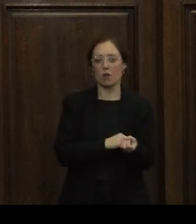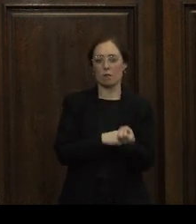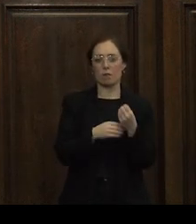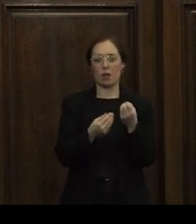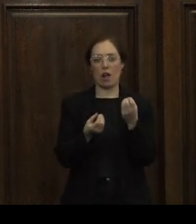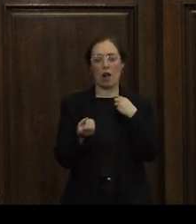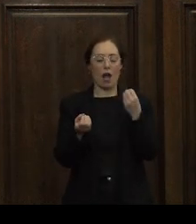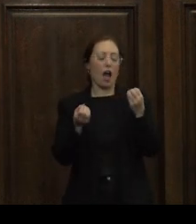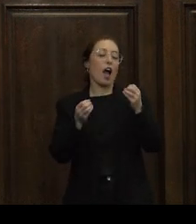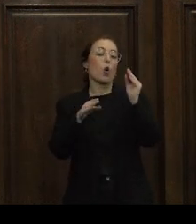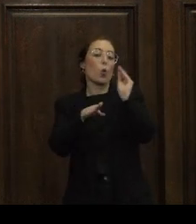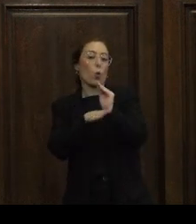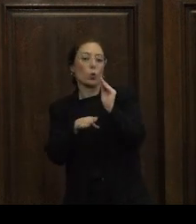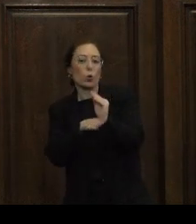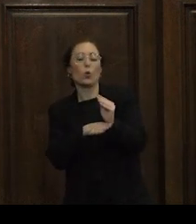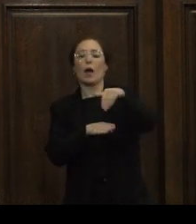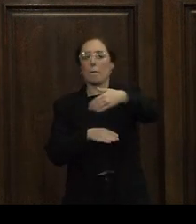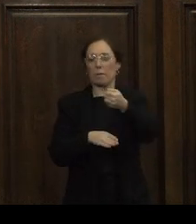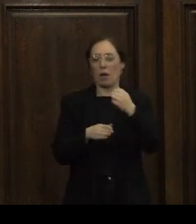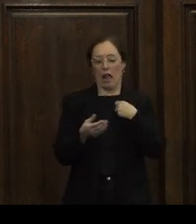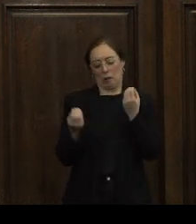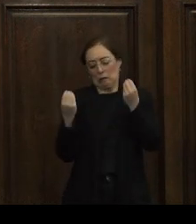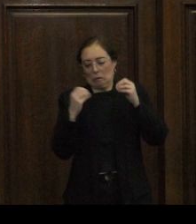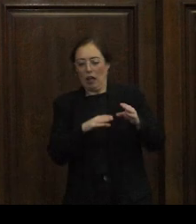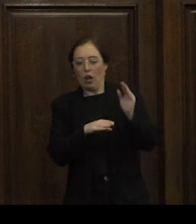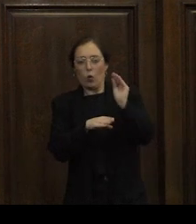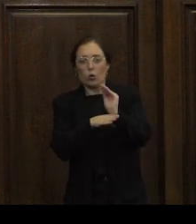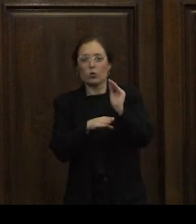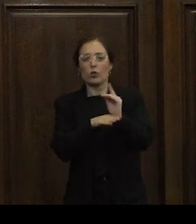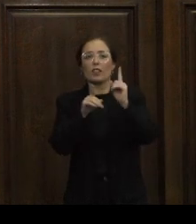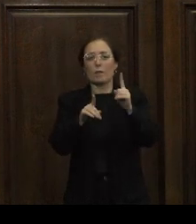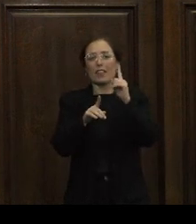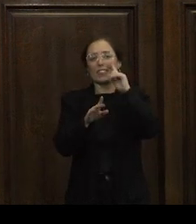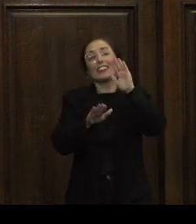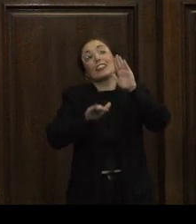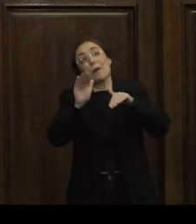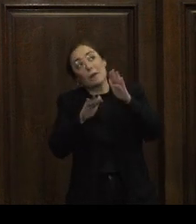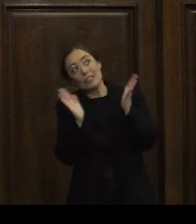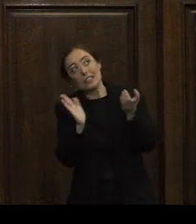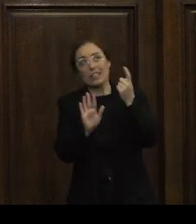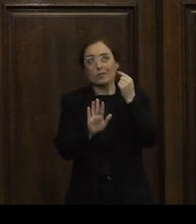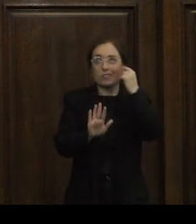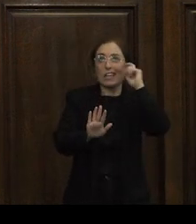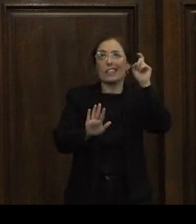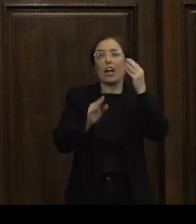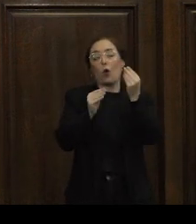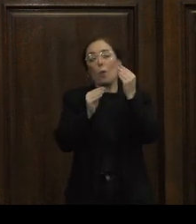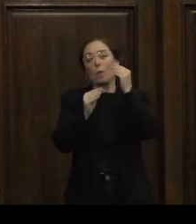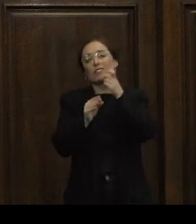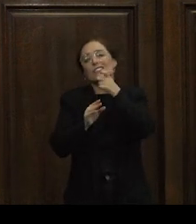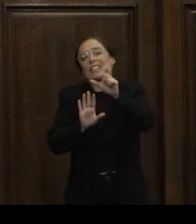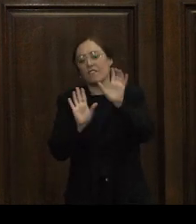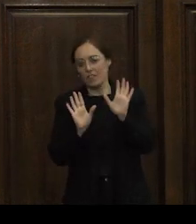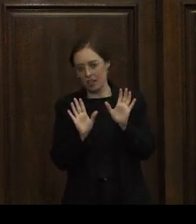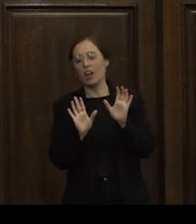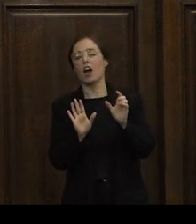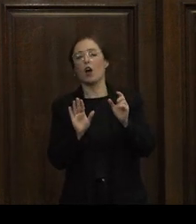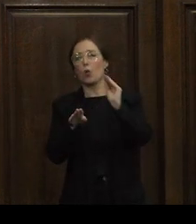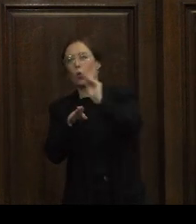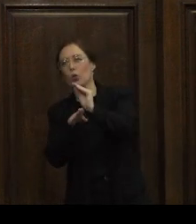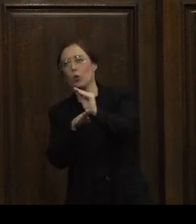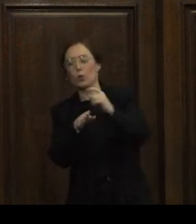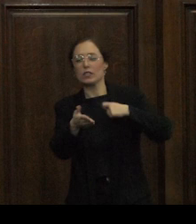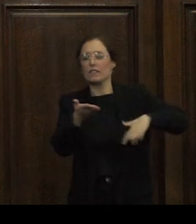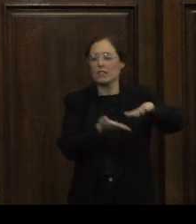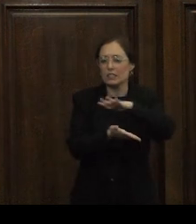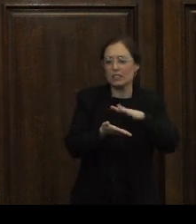de la civilización, el malestar en la cultura o en la civilización, dependiendo de la traducción o de la interpretación de esa palabra civilización, cultura,